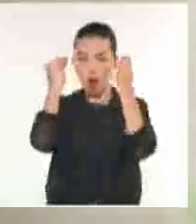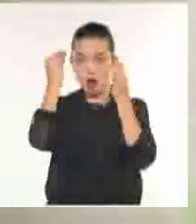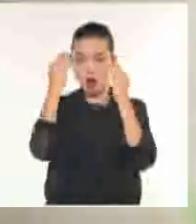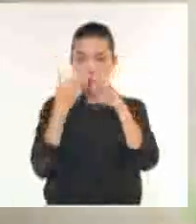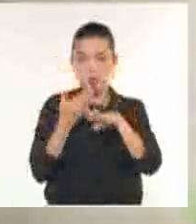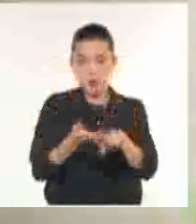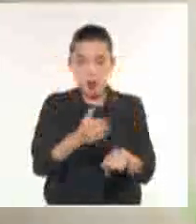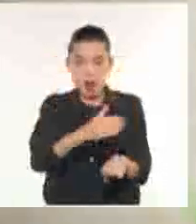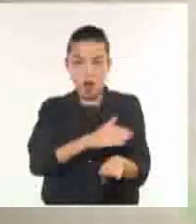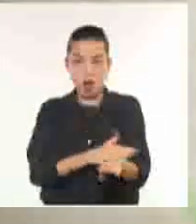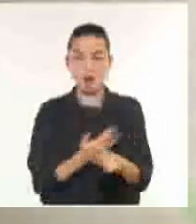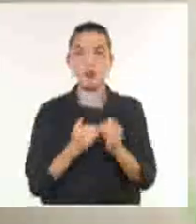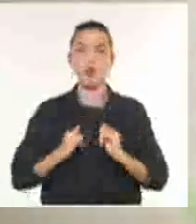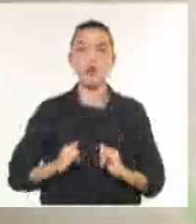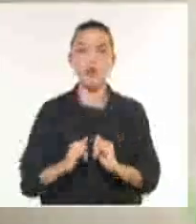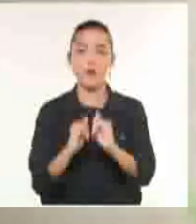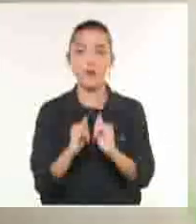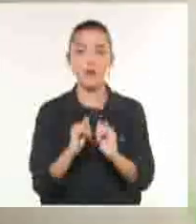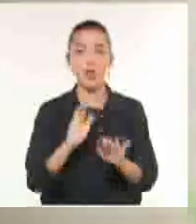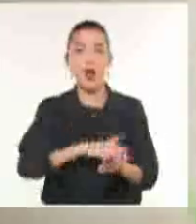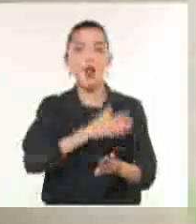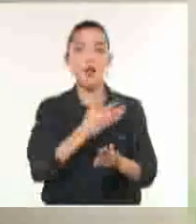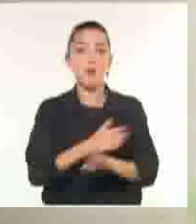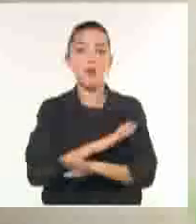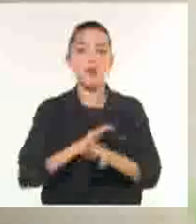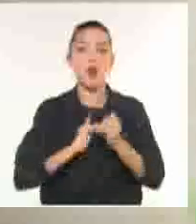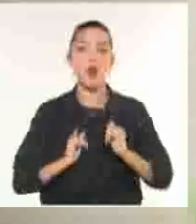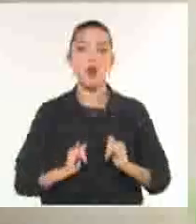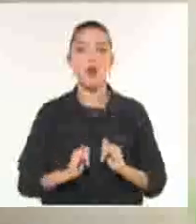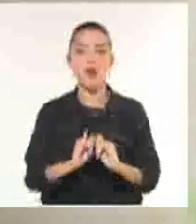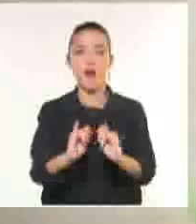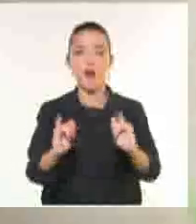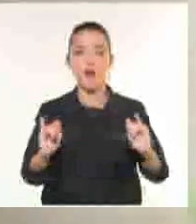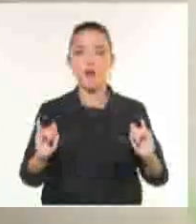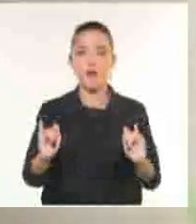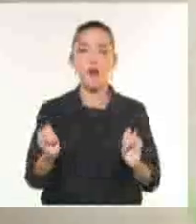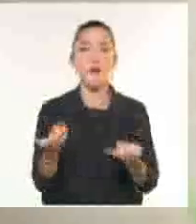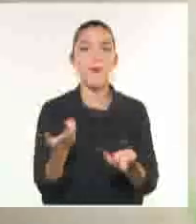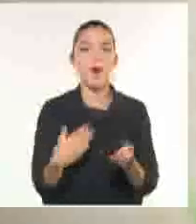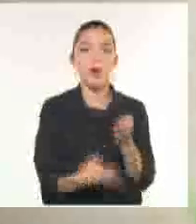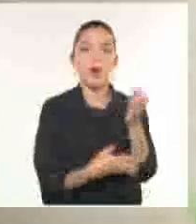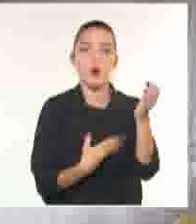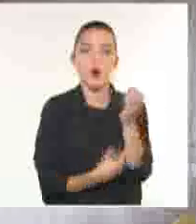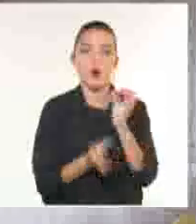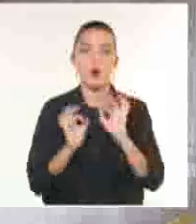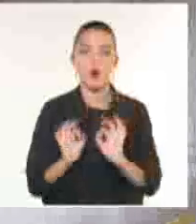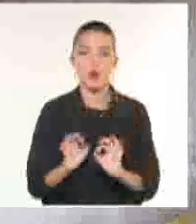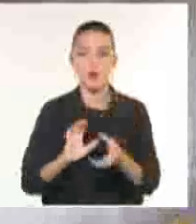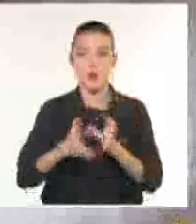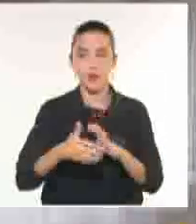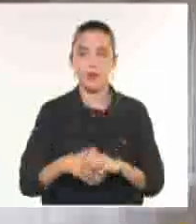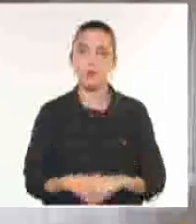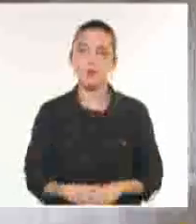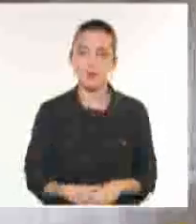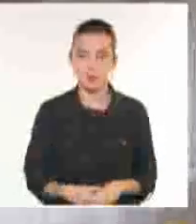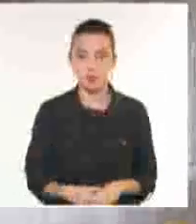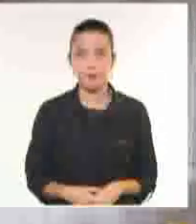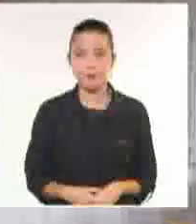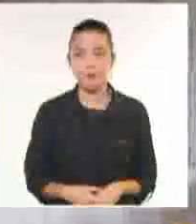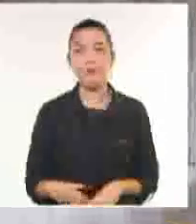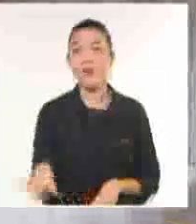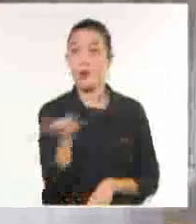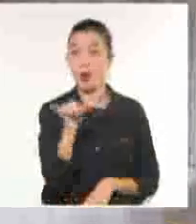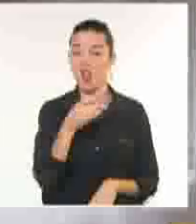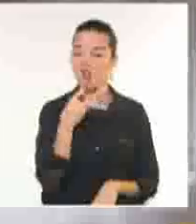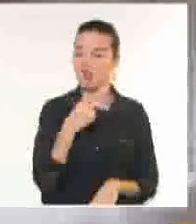ir generándose y posteriormente entonces dando la información de una manera más clara, más precisa y más oportuna. Por eso también siempre decimos